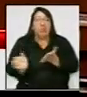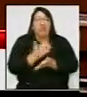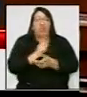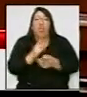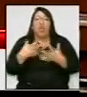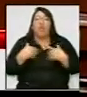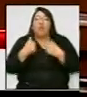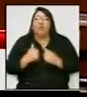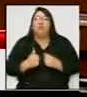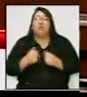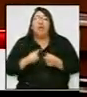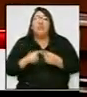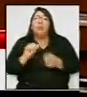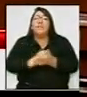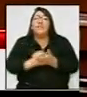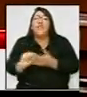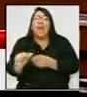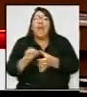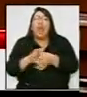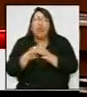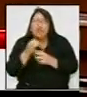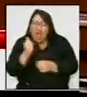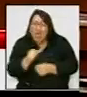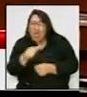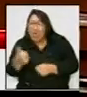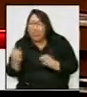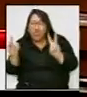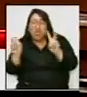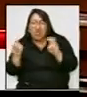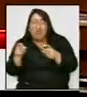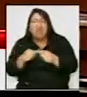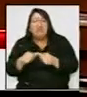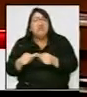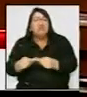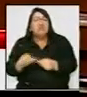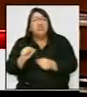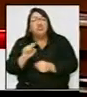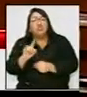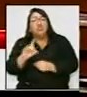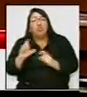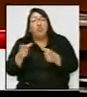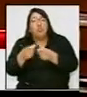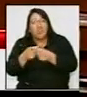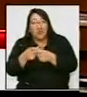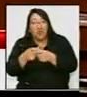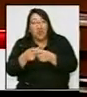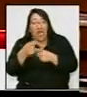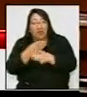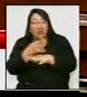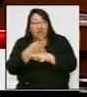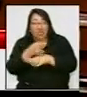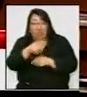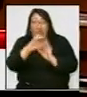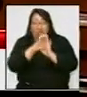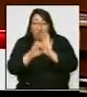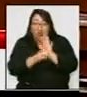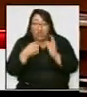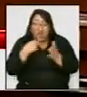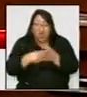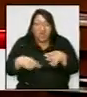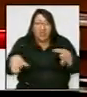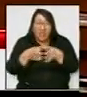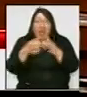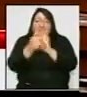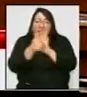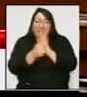el mes de agosto, cuando ha habido otros casos donde sí la Subcomisión de Acusaciones Constitucionales ha agendado los temas,